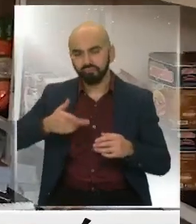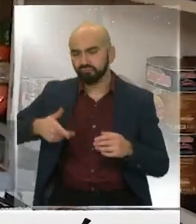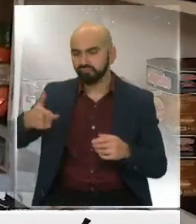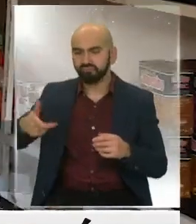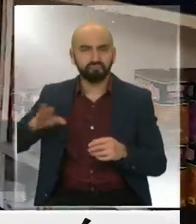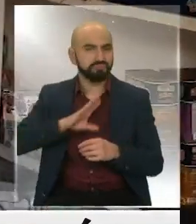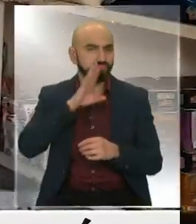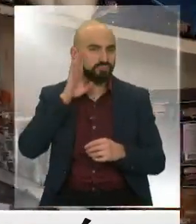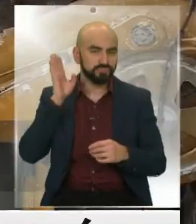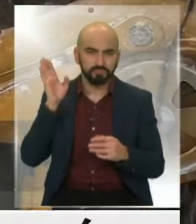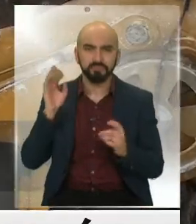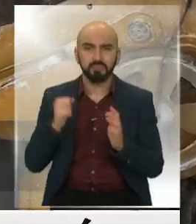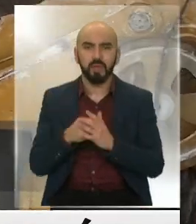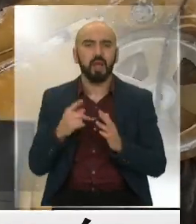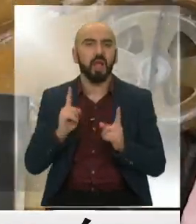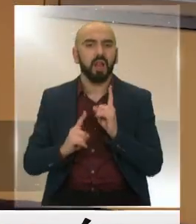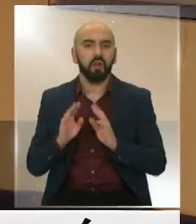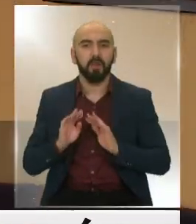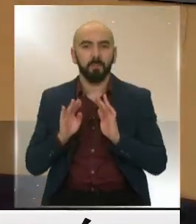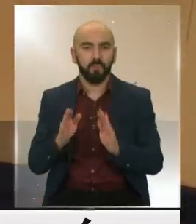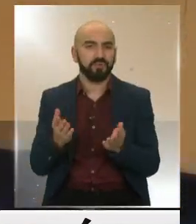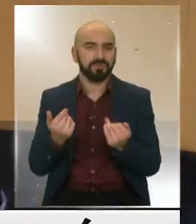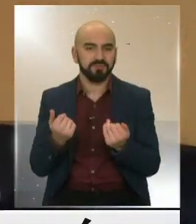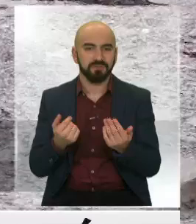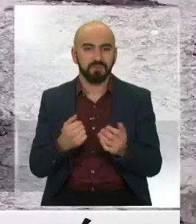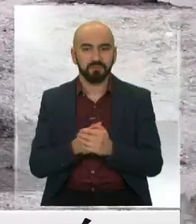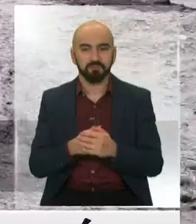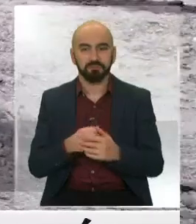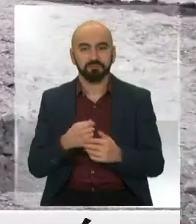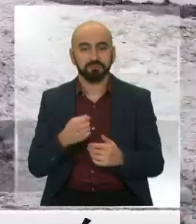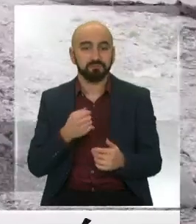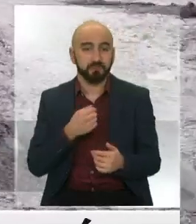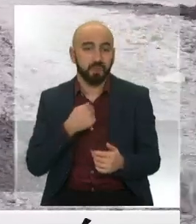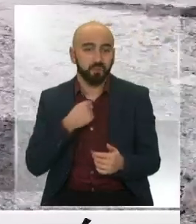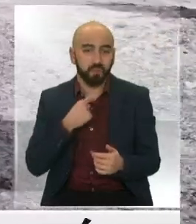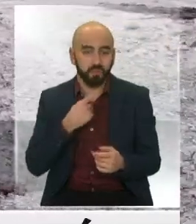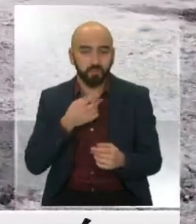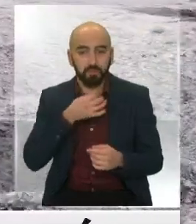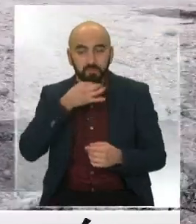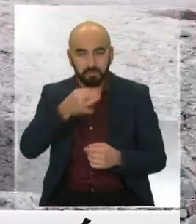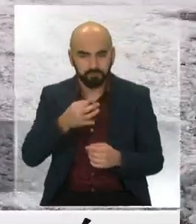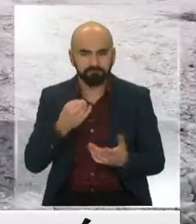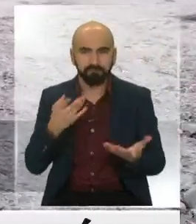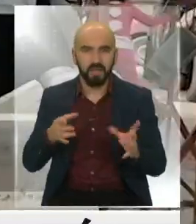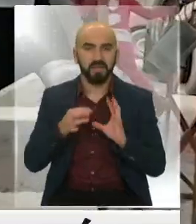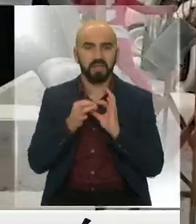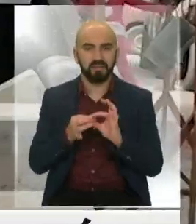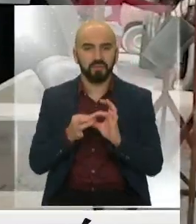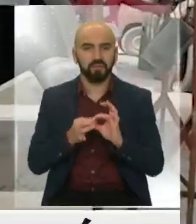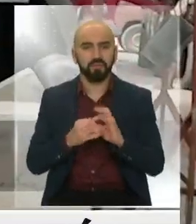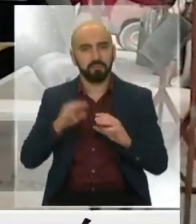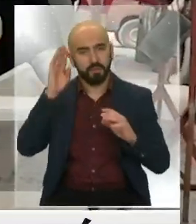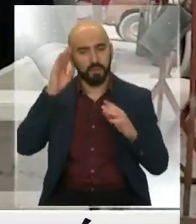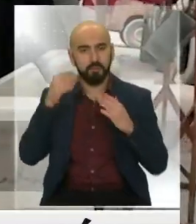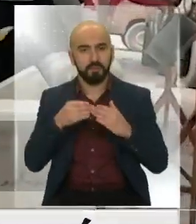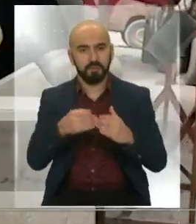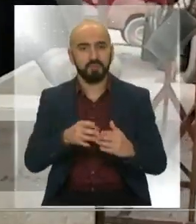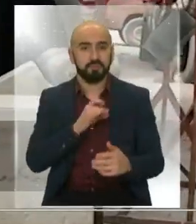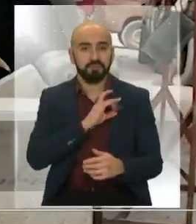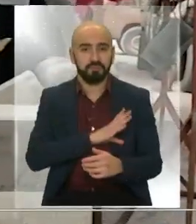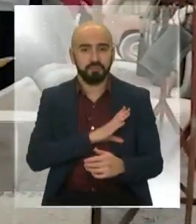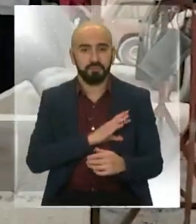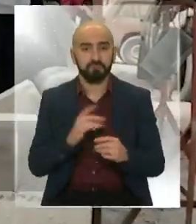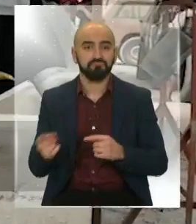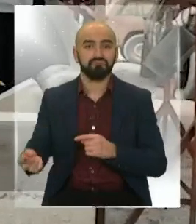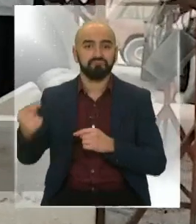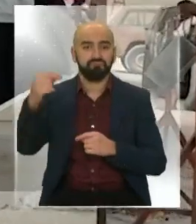tratar de darle algún apoyo que necesiten ustedes. Quiero expresarme la gratitud a la Armada de Chile por venir a visitarnos a estos lugares